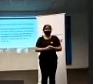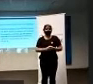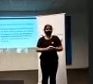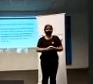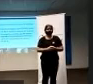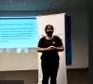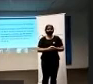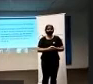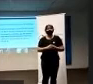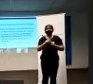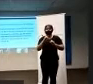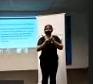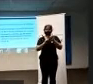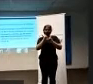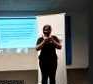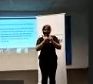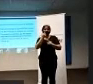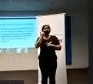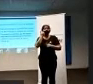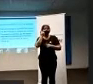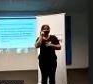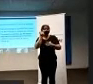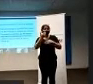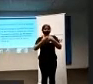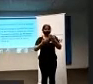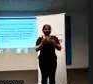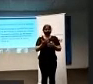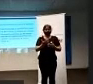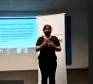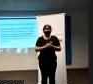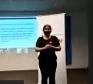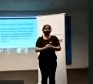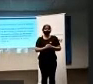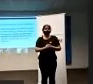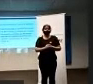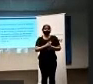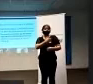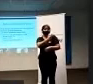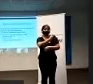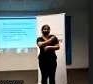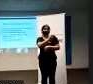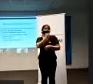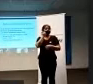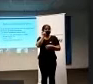reacción anafiláctica confirmada con una dosis. Siguiente.